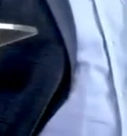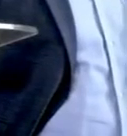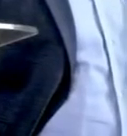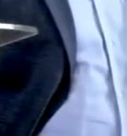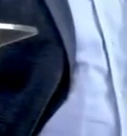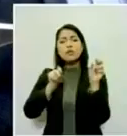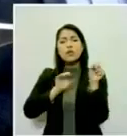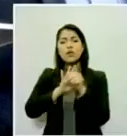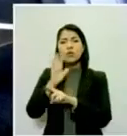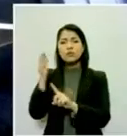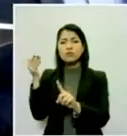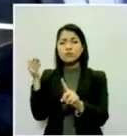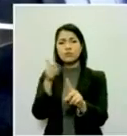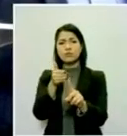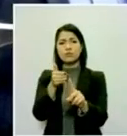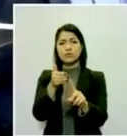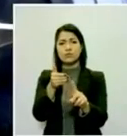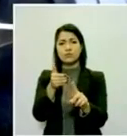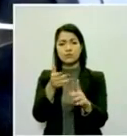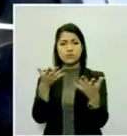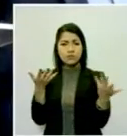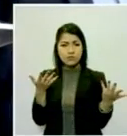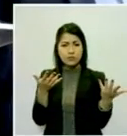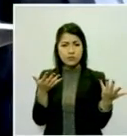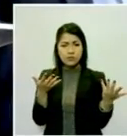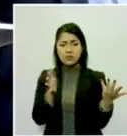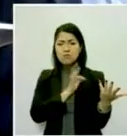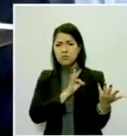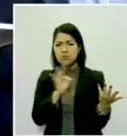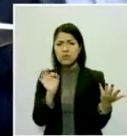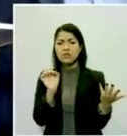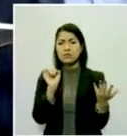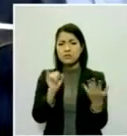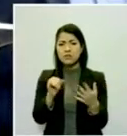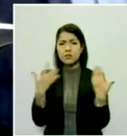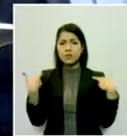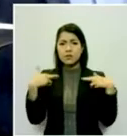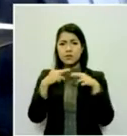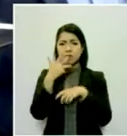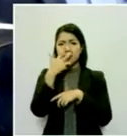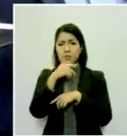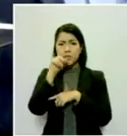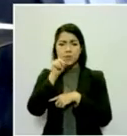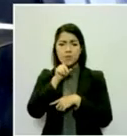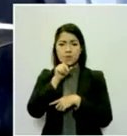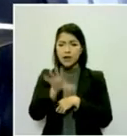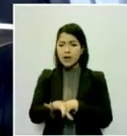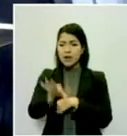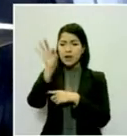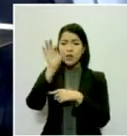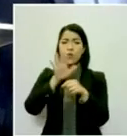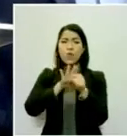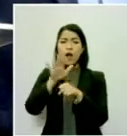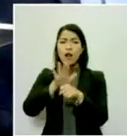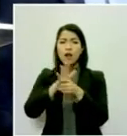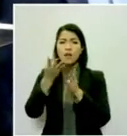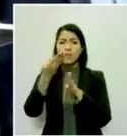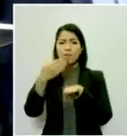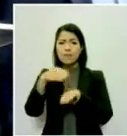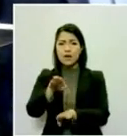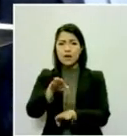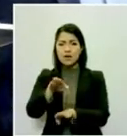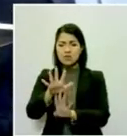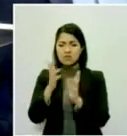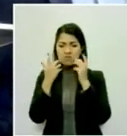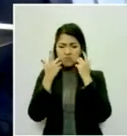muy claro, preciso, de que pueden los maestros, las maestras, pues elegir el banco del